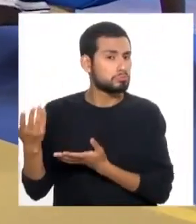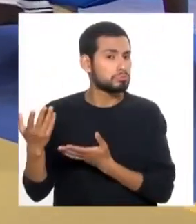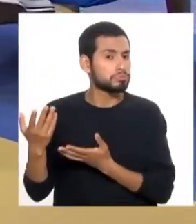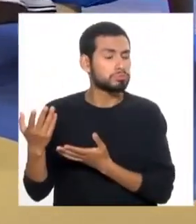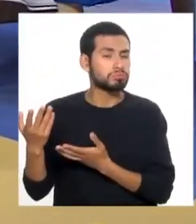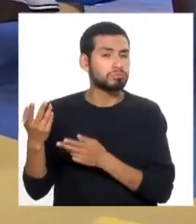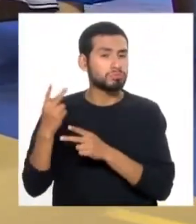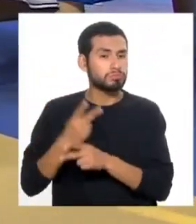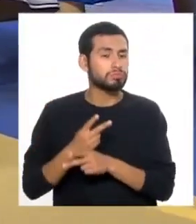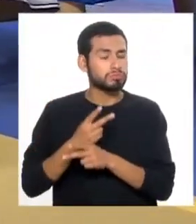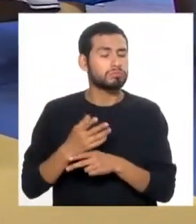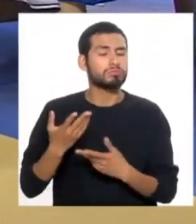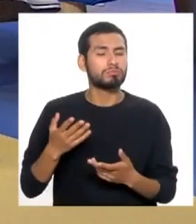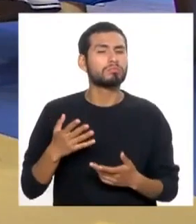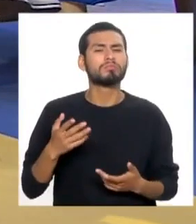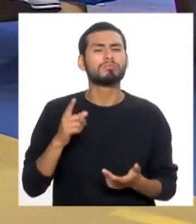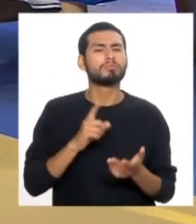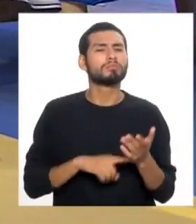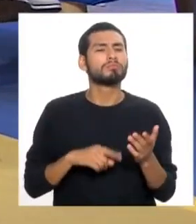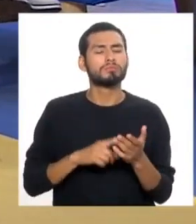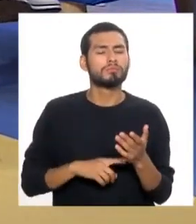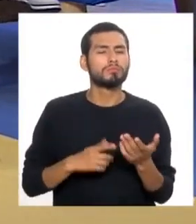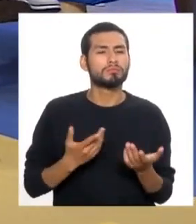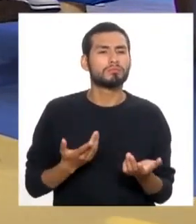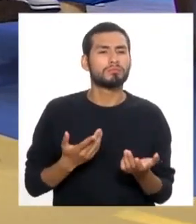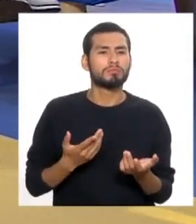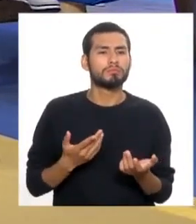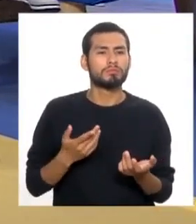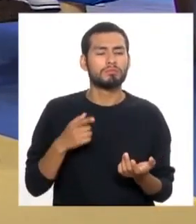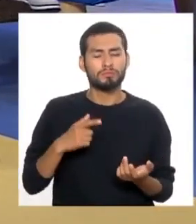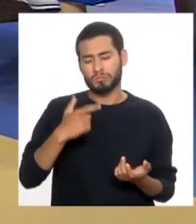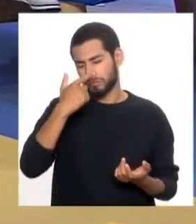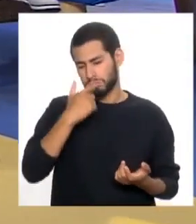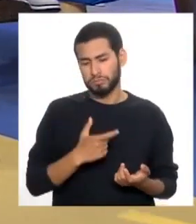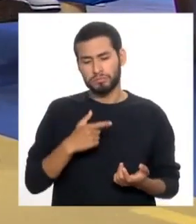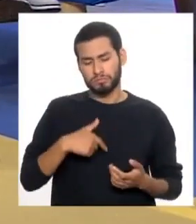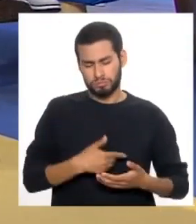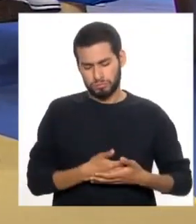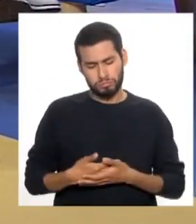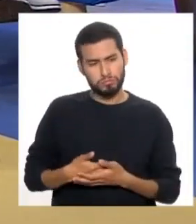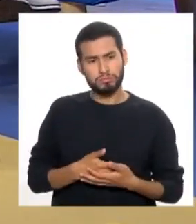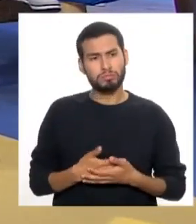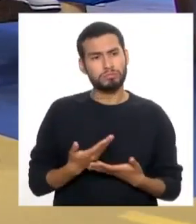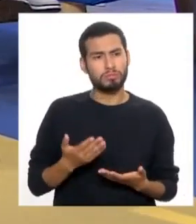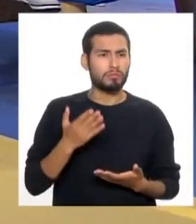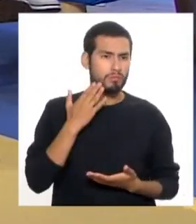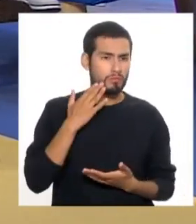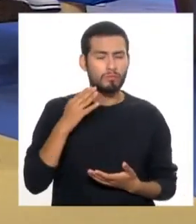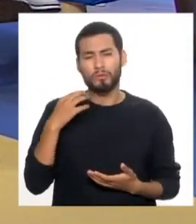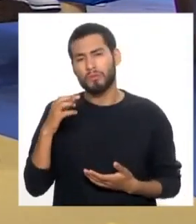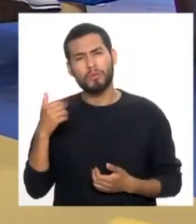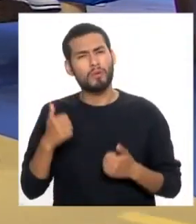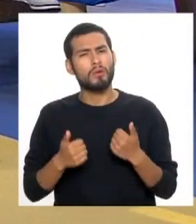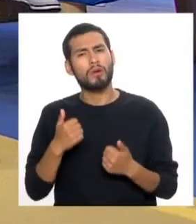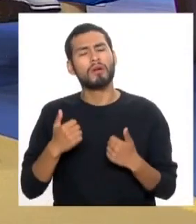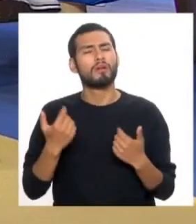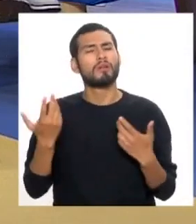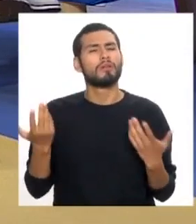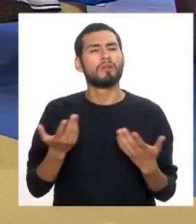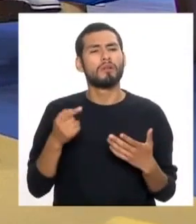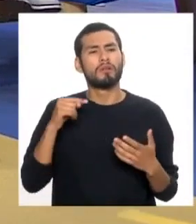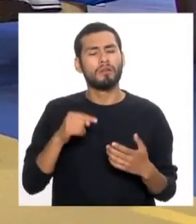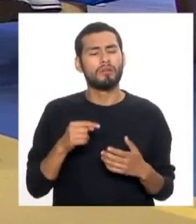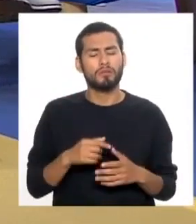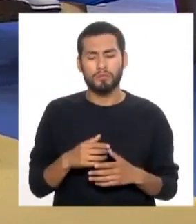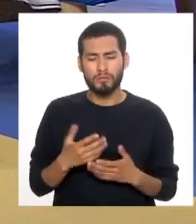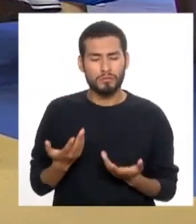de la alimentación. ¿Qué es lo que tiene que hacer, en este caso, la persona que está con el niño? Puede ser una madre o el padre. ¿Cuál es el procedimiento en el